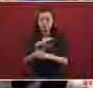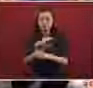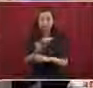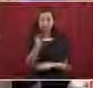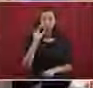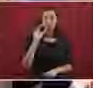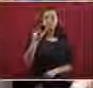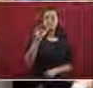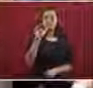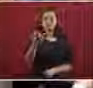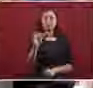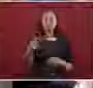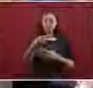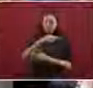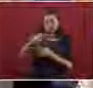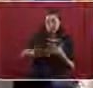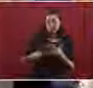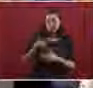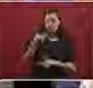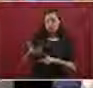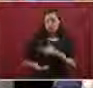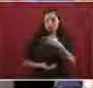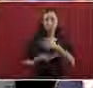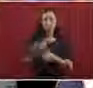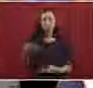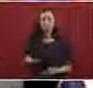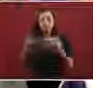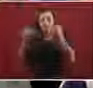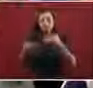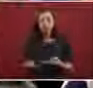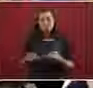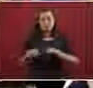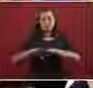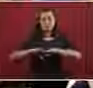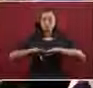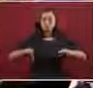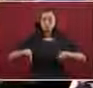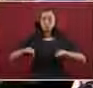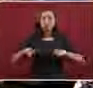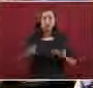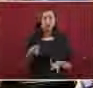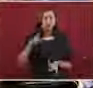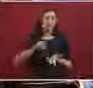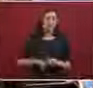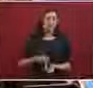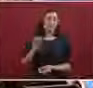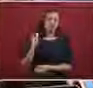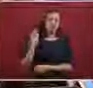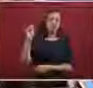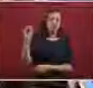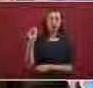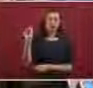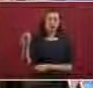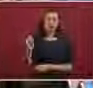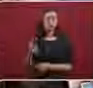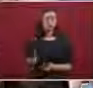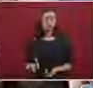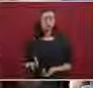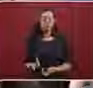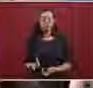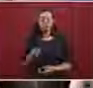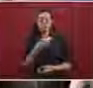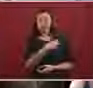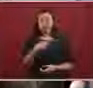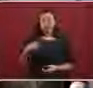se garanticen los procesos democráticos al interior de los